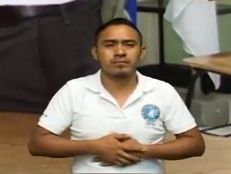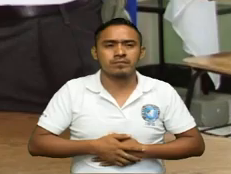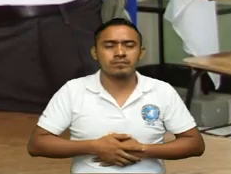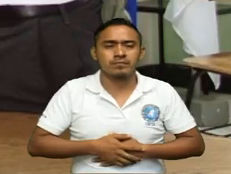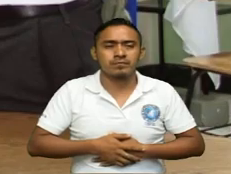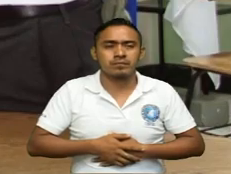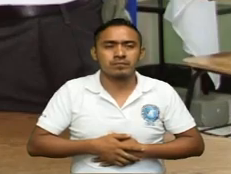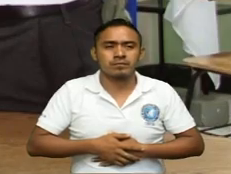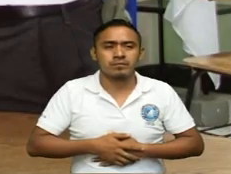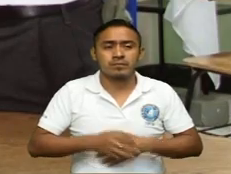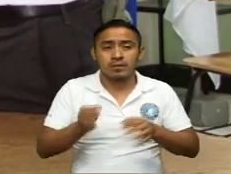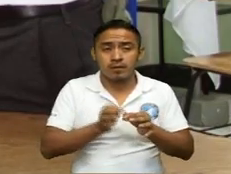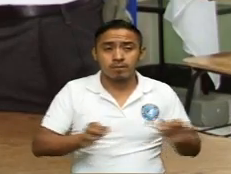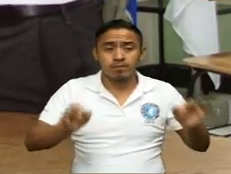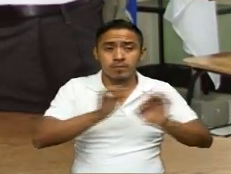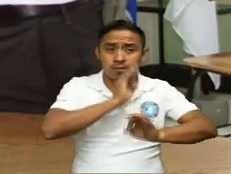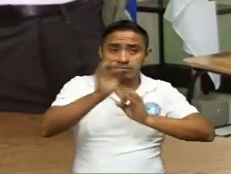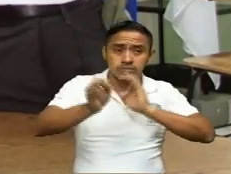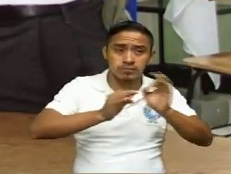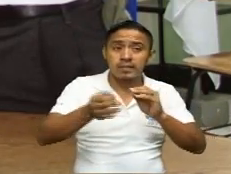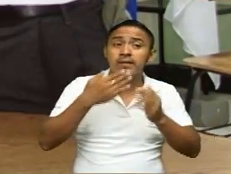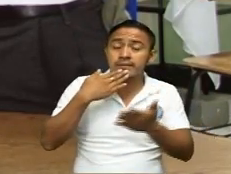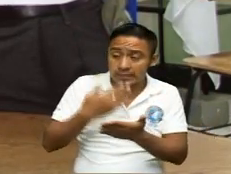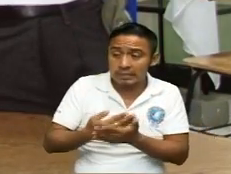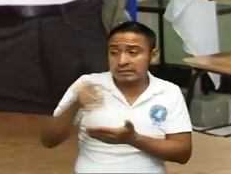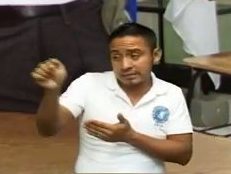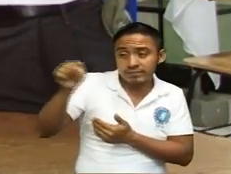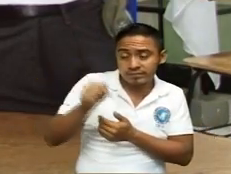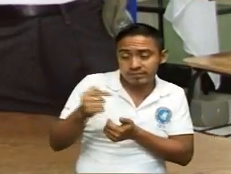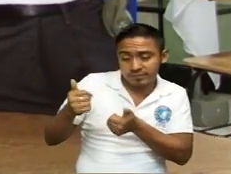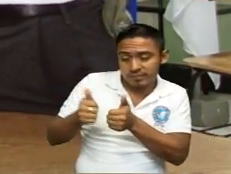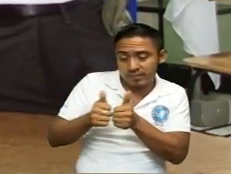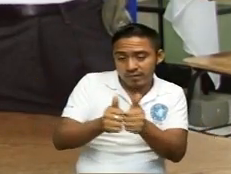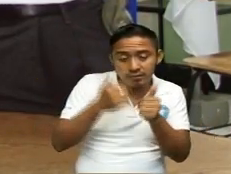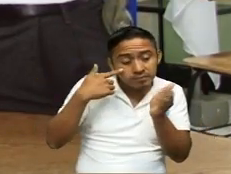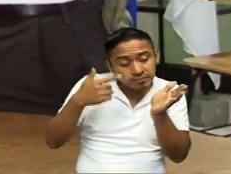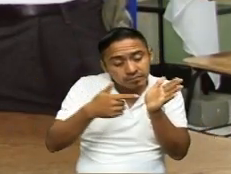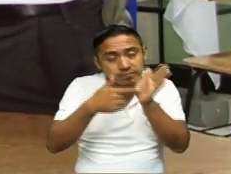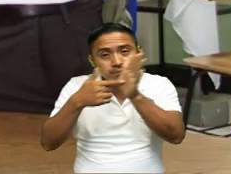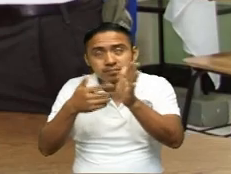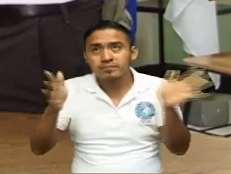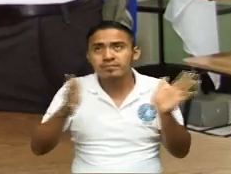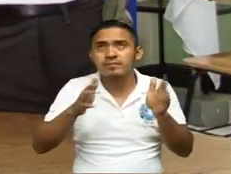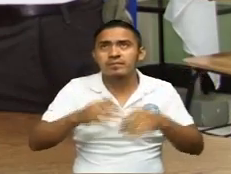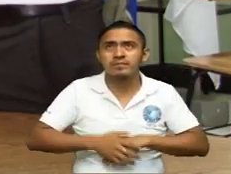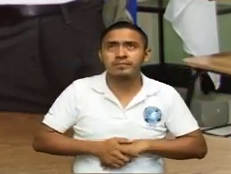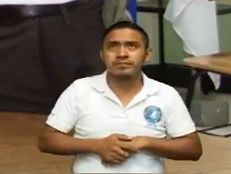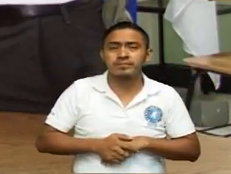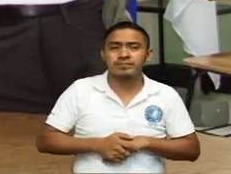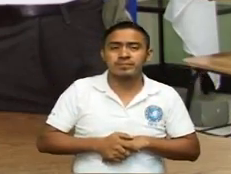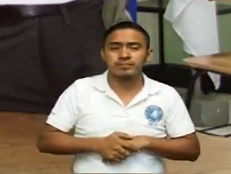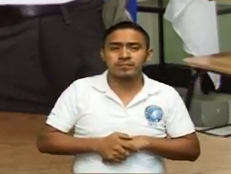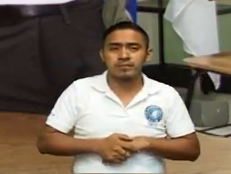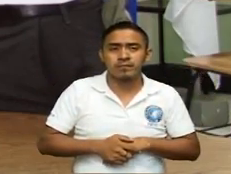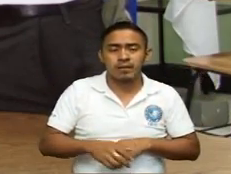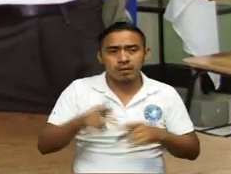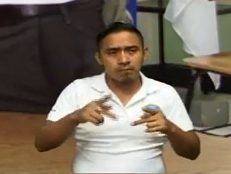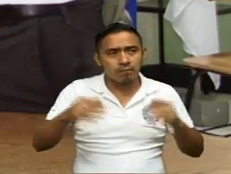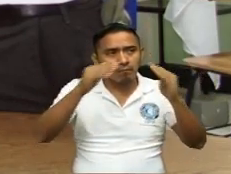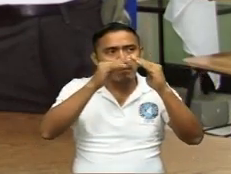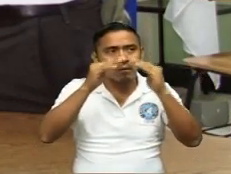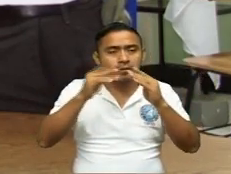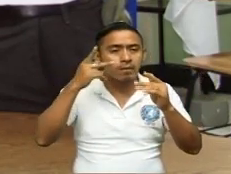Entonces, es importante explicarle eso a la madre. Y gracias a ella, porque nos permitió educar y dar un poco de alivio. A lo mejor en casa no están viendo y